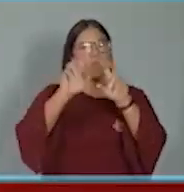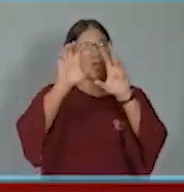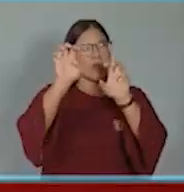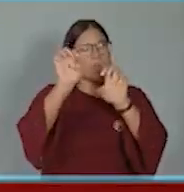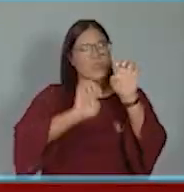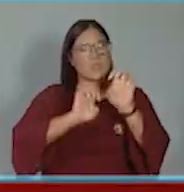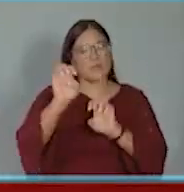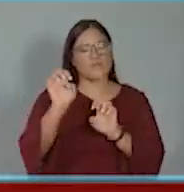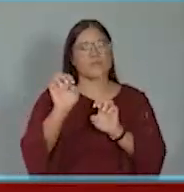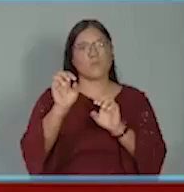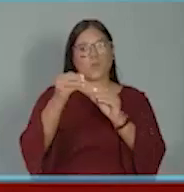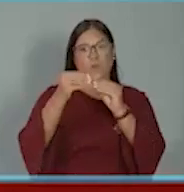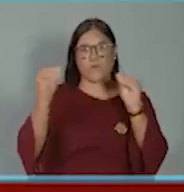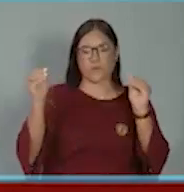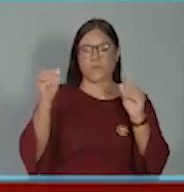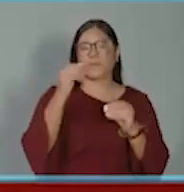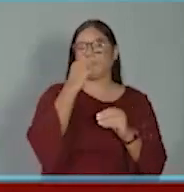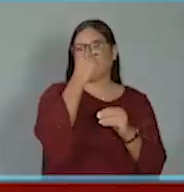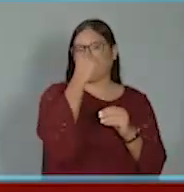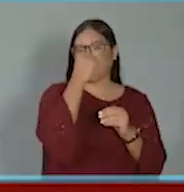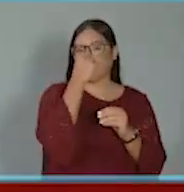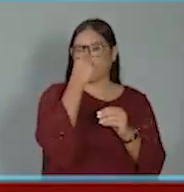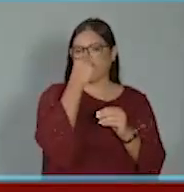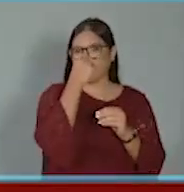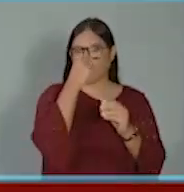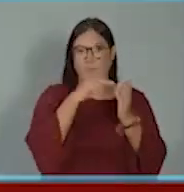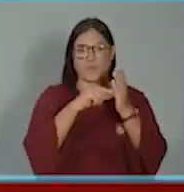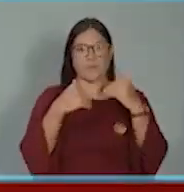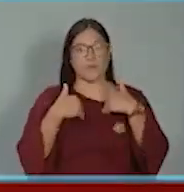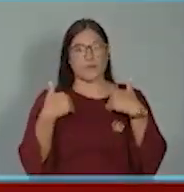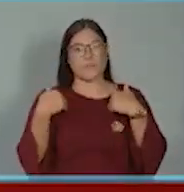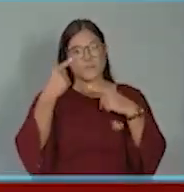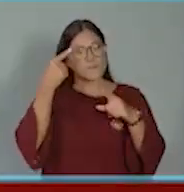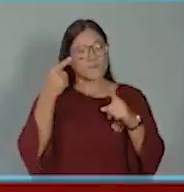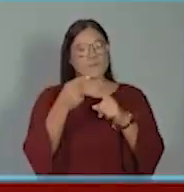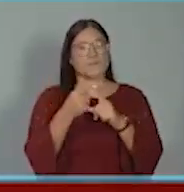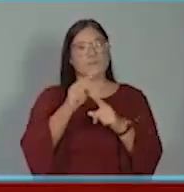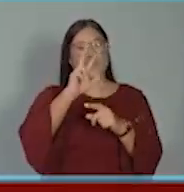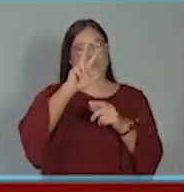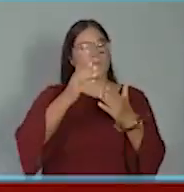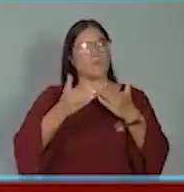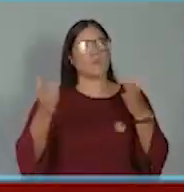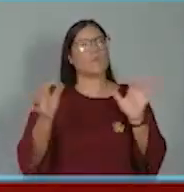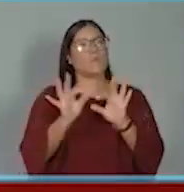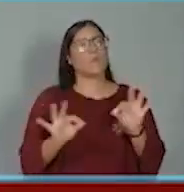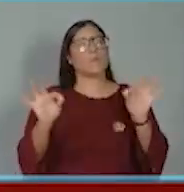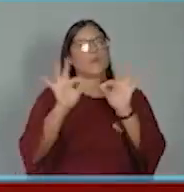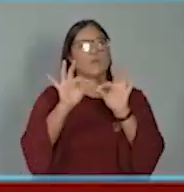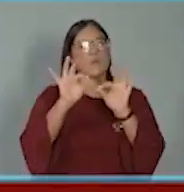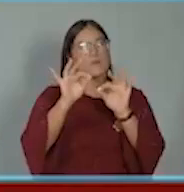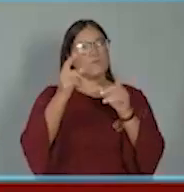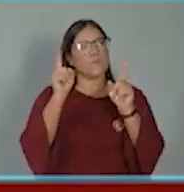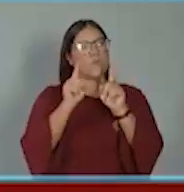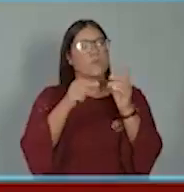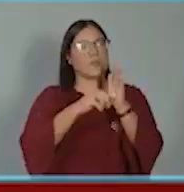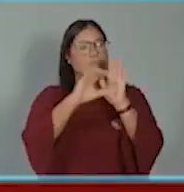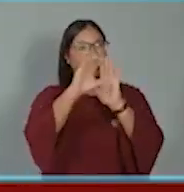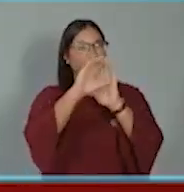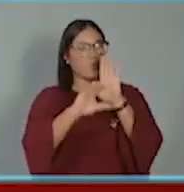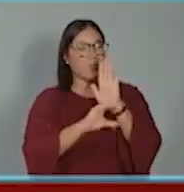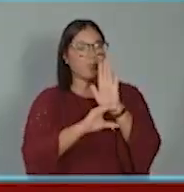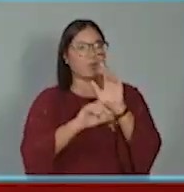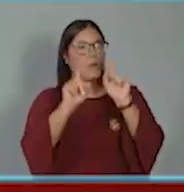oficiales elaborar estadísticas oficiales y eso se tiene por tres cosas más importantes de la Fuente Los censos